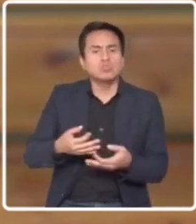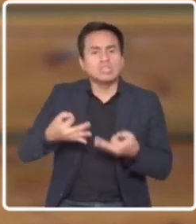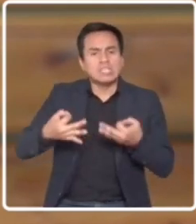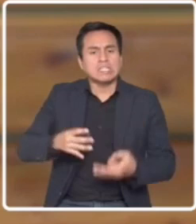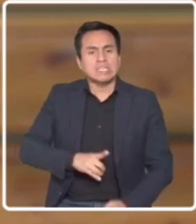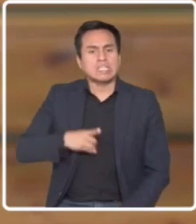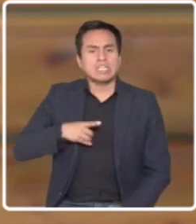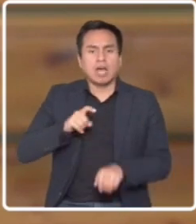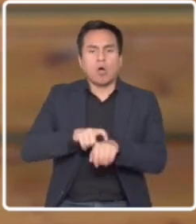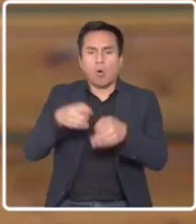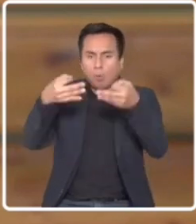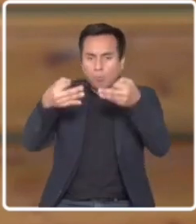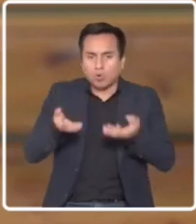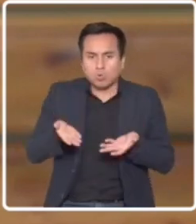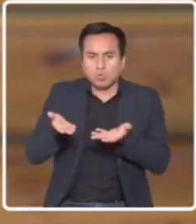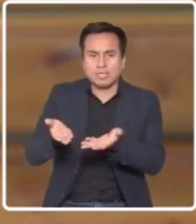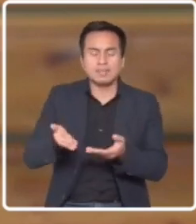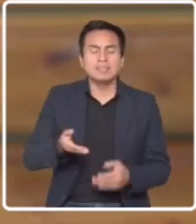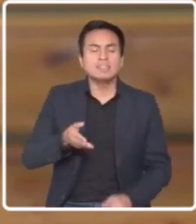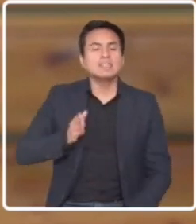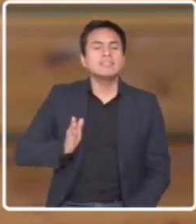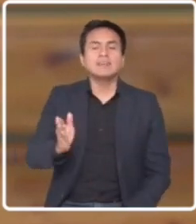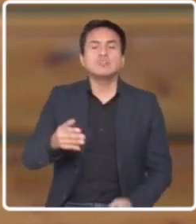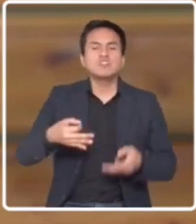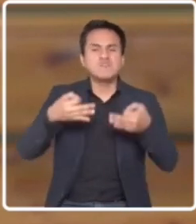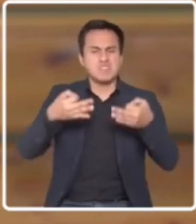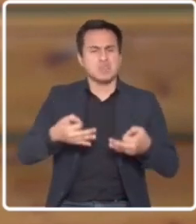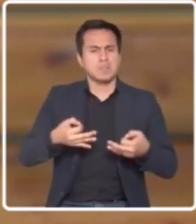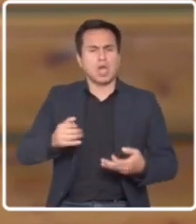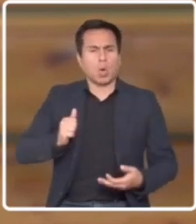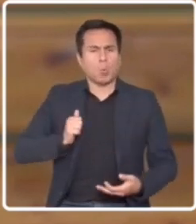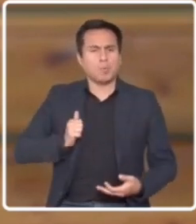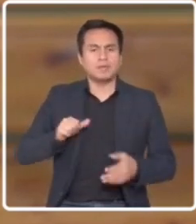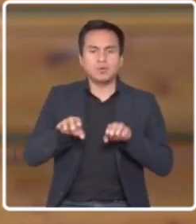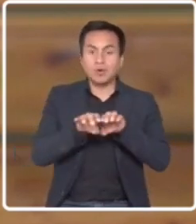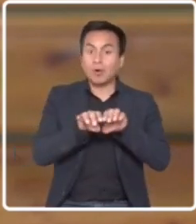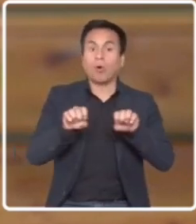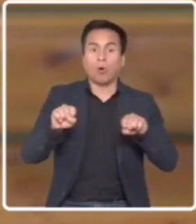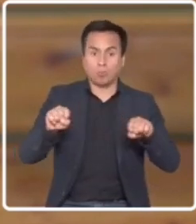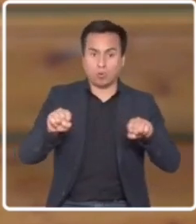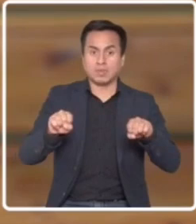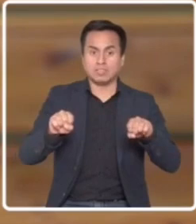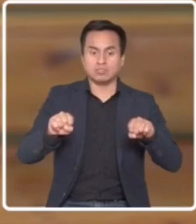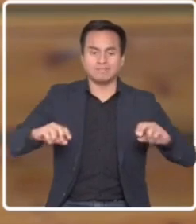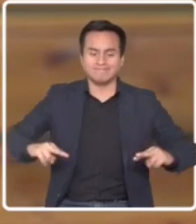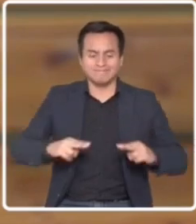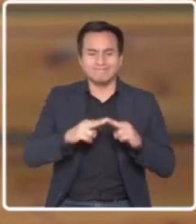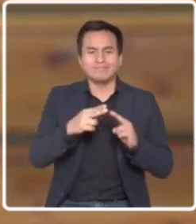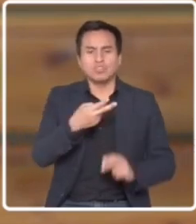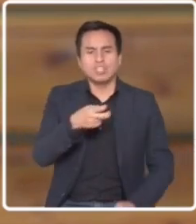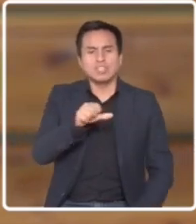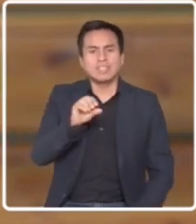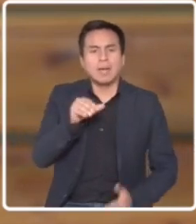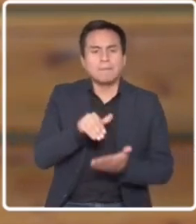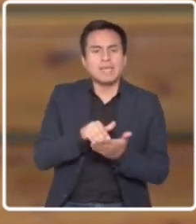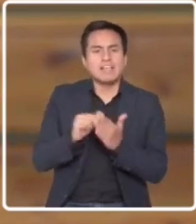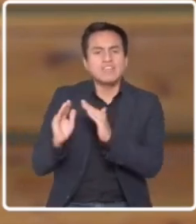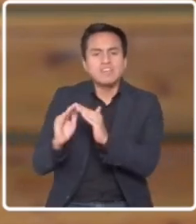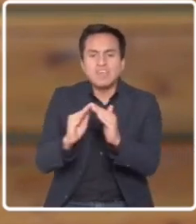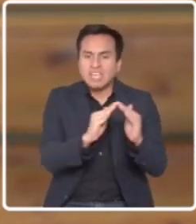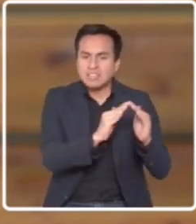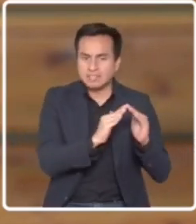oportuna. Vamos a seguir firmes por cumplir con nuestro compromiso de construir 260.000